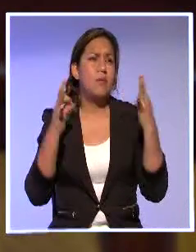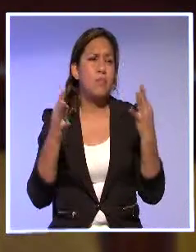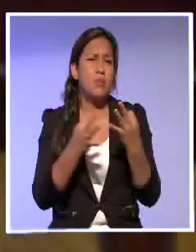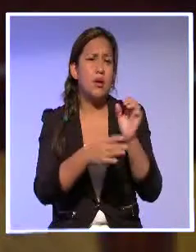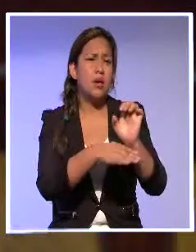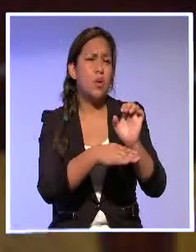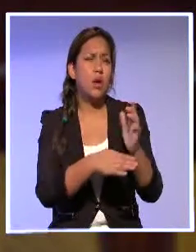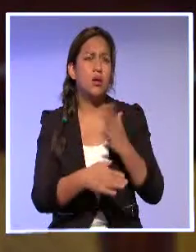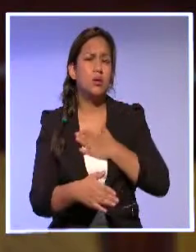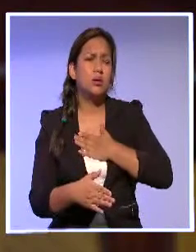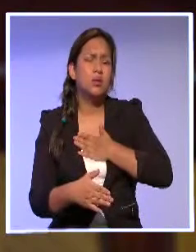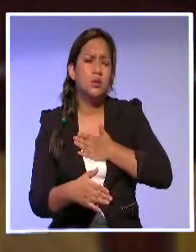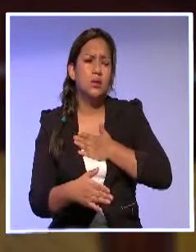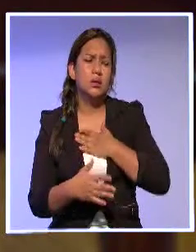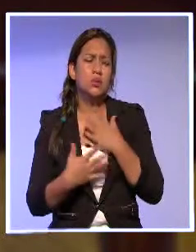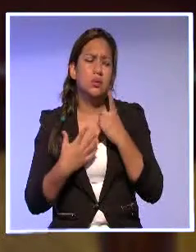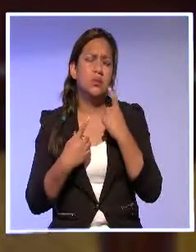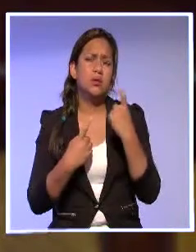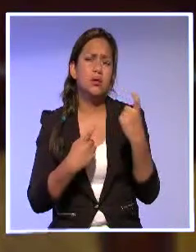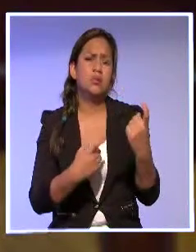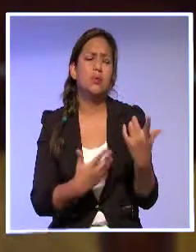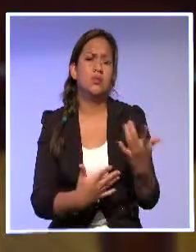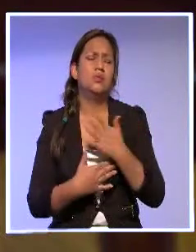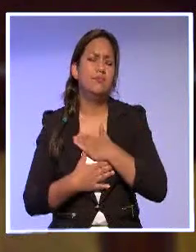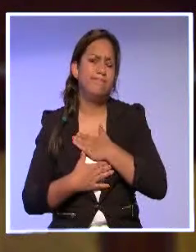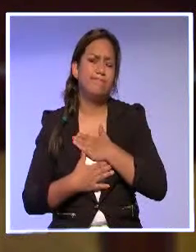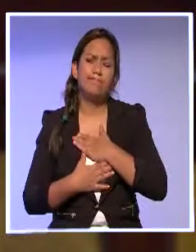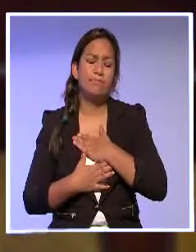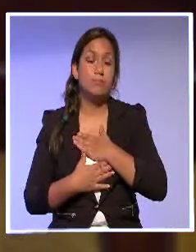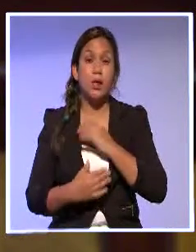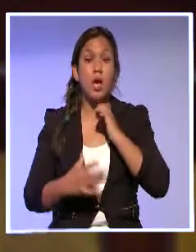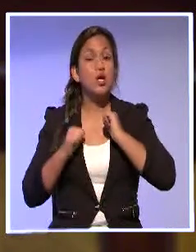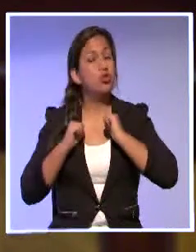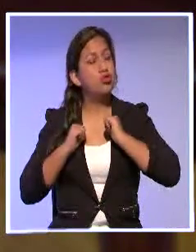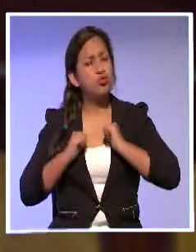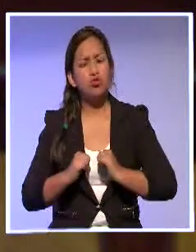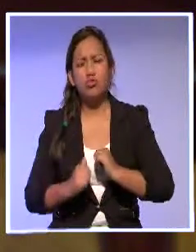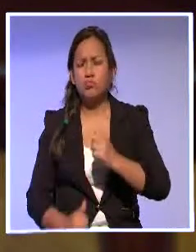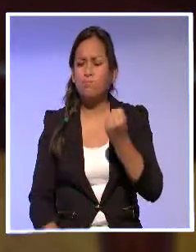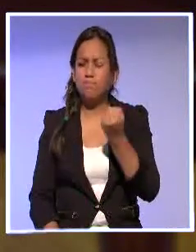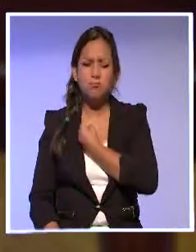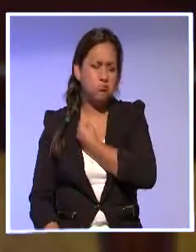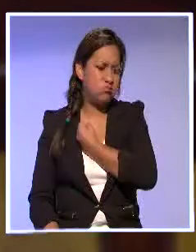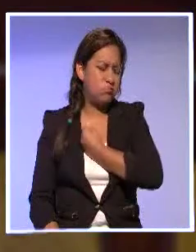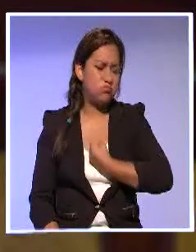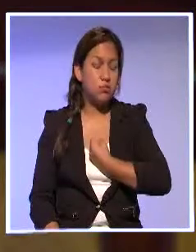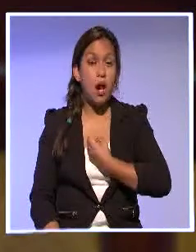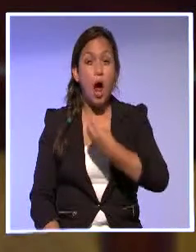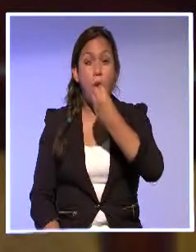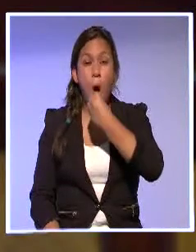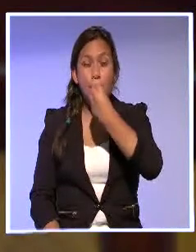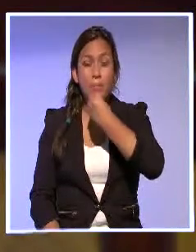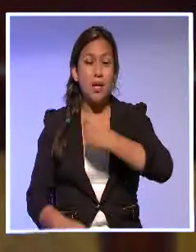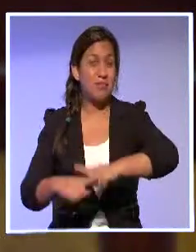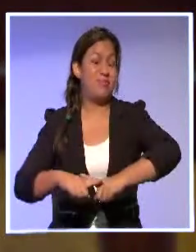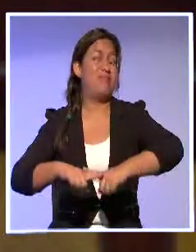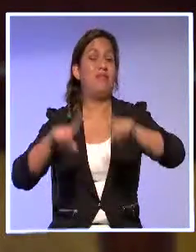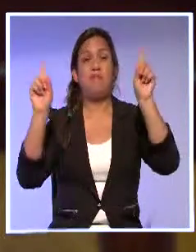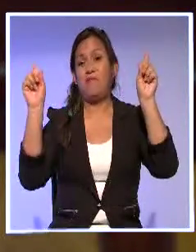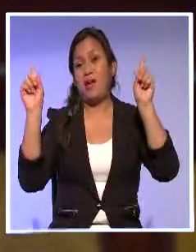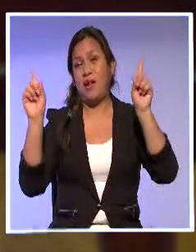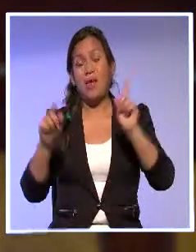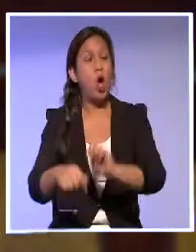totalmente una cosa distinta uno se sufre mucho pues por qué por qué extraña todo sea la alimentación es todo distinto las